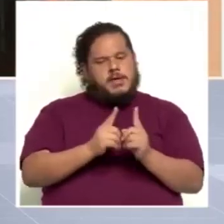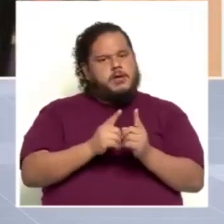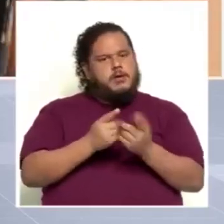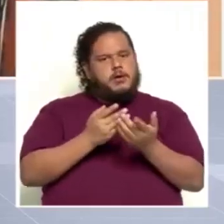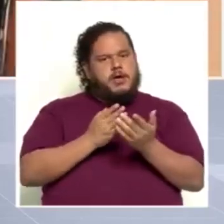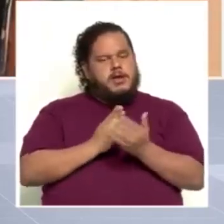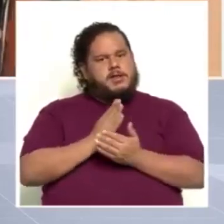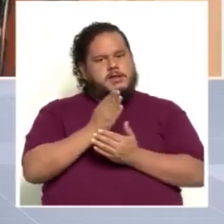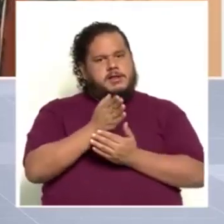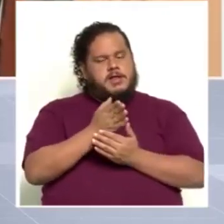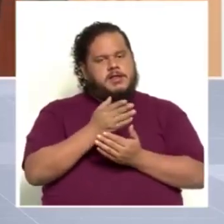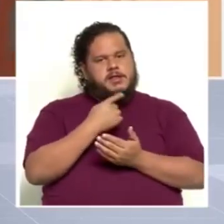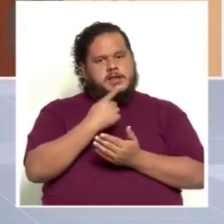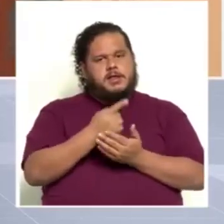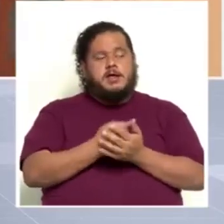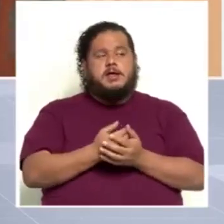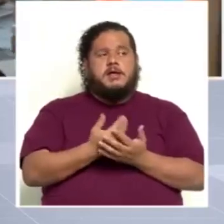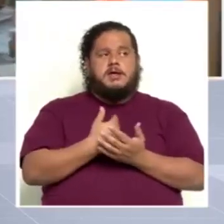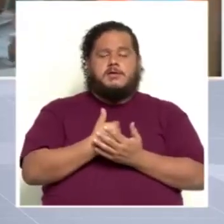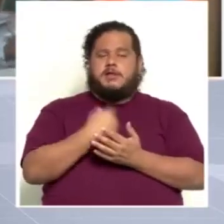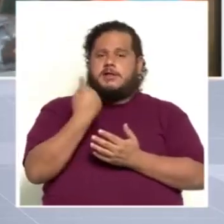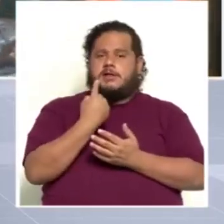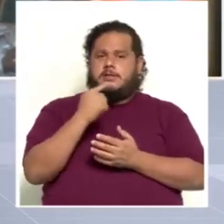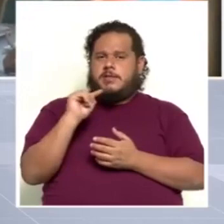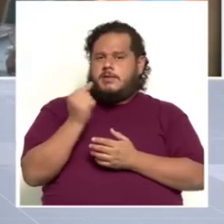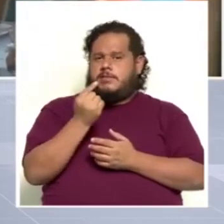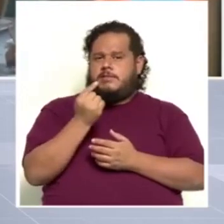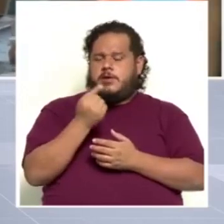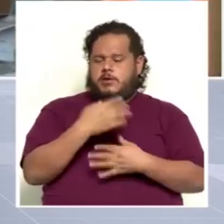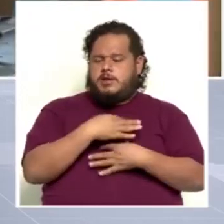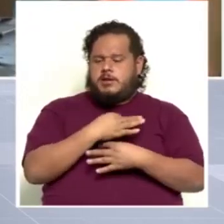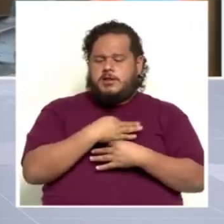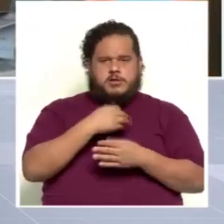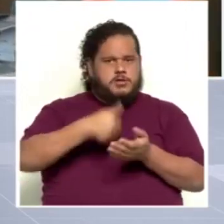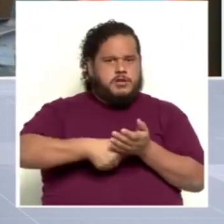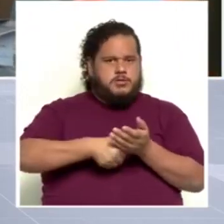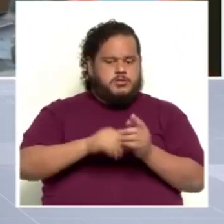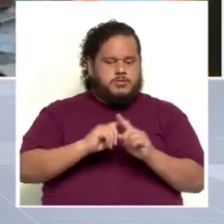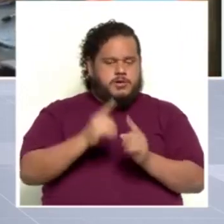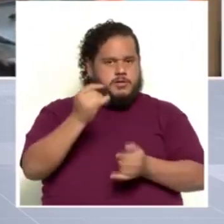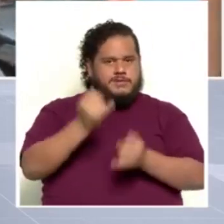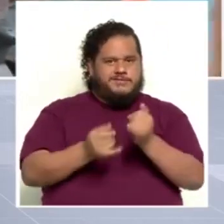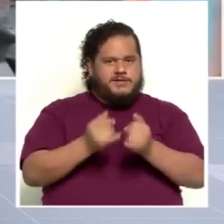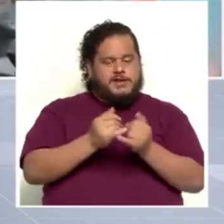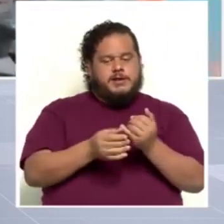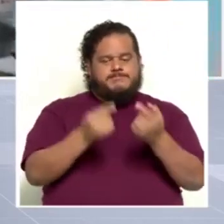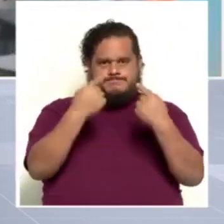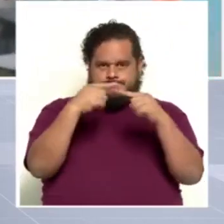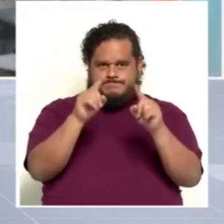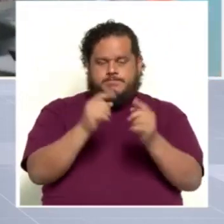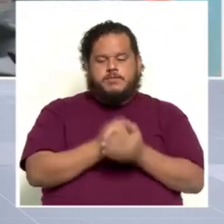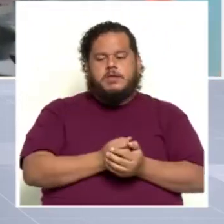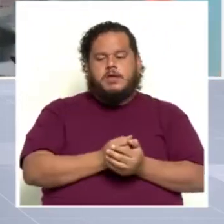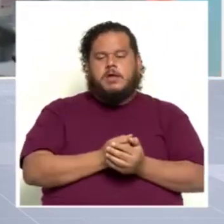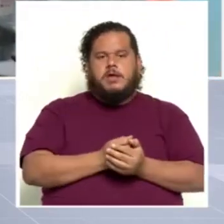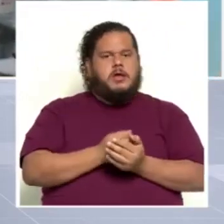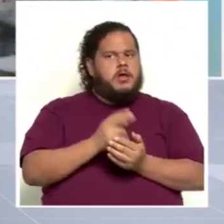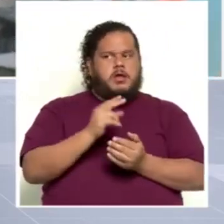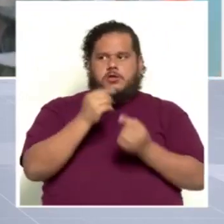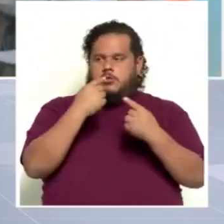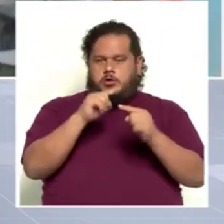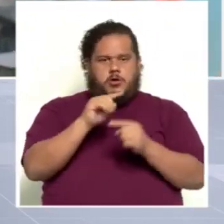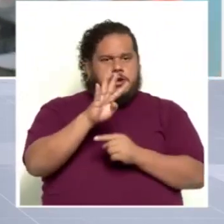tendencias marcaban que iba a ir siempre de primero en la intención de voto. Bueno, al final lo logra, no logra jamás